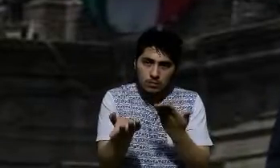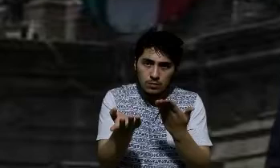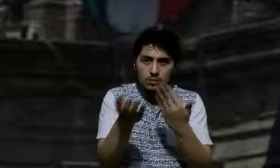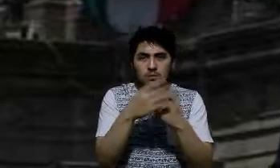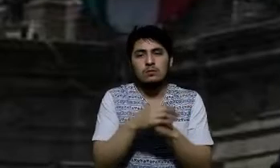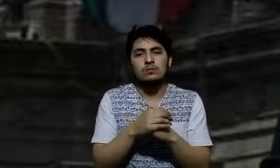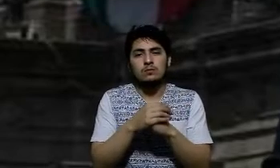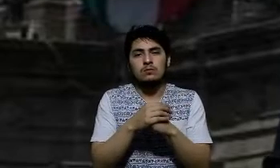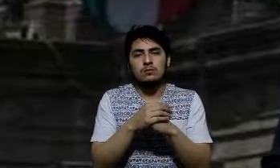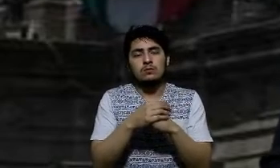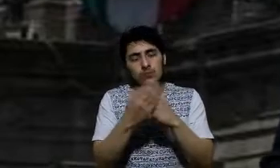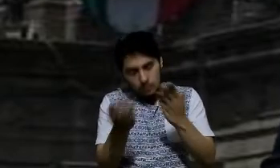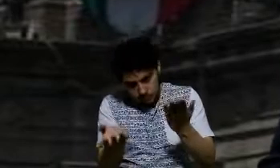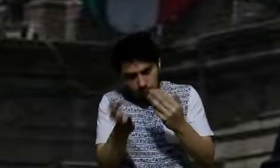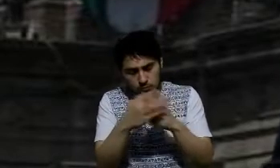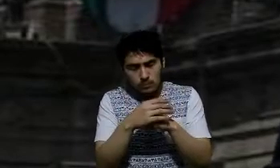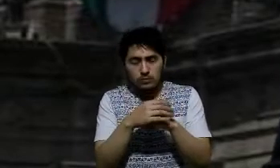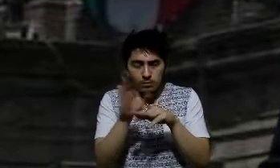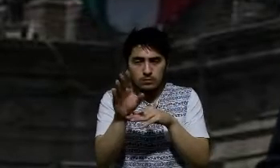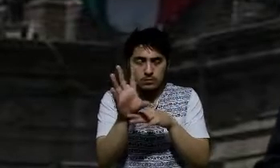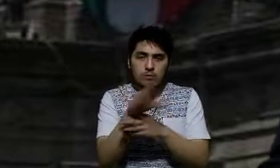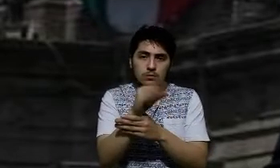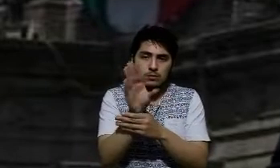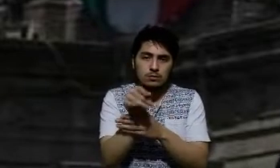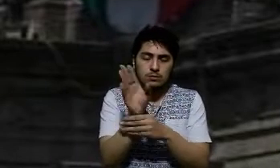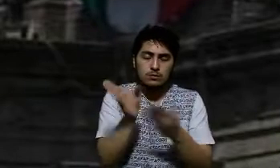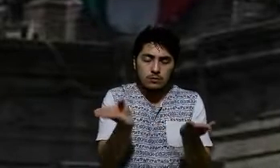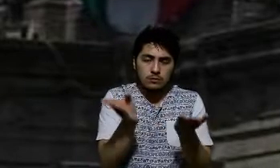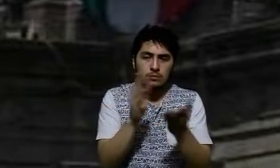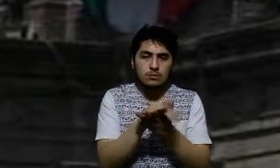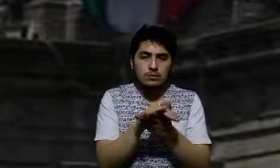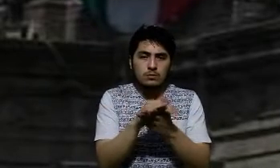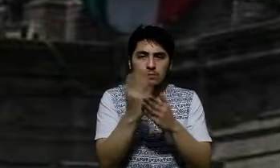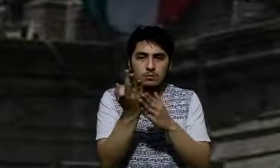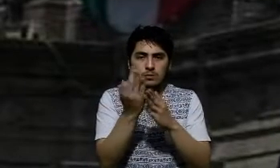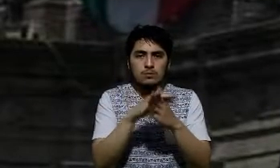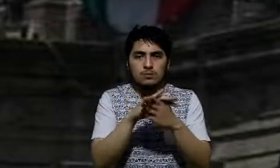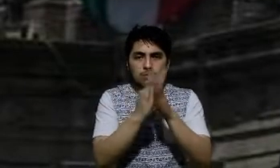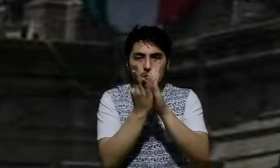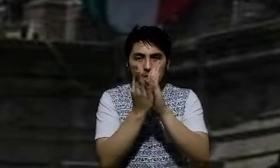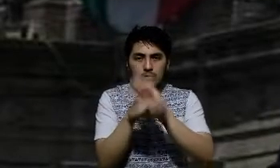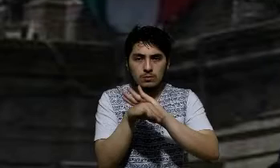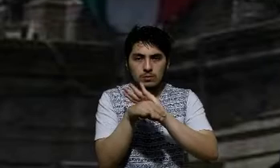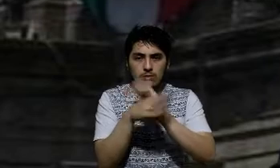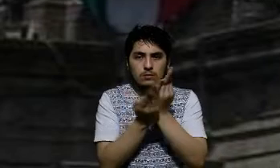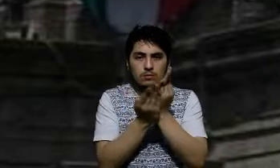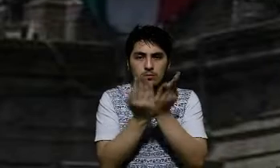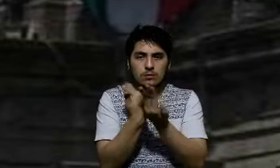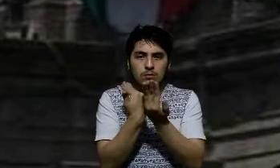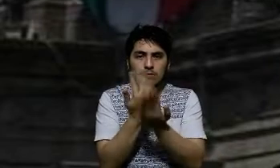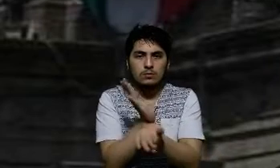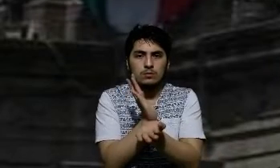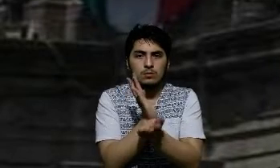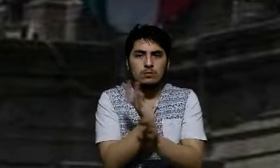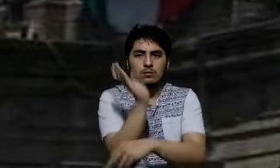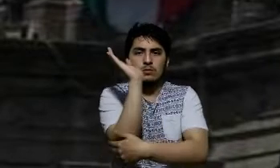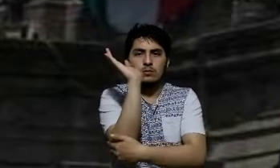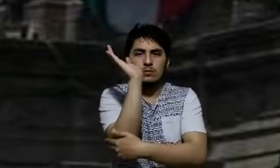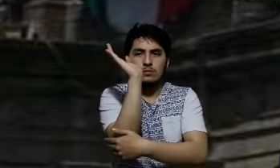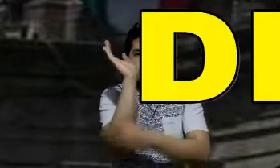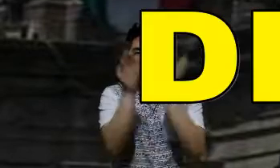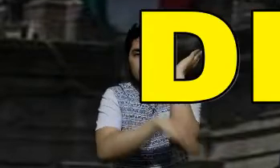Perdón. Hoy vamos a tener un nuevo poder. Hoy se presenta un